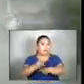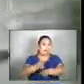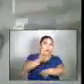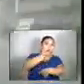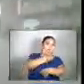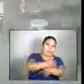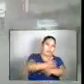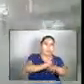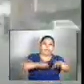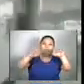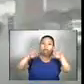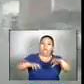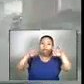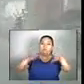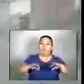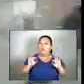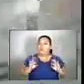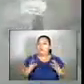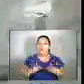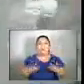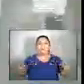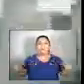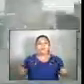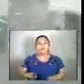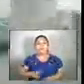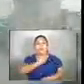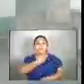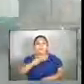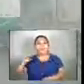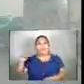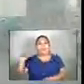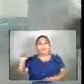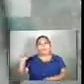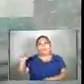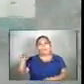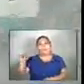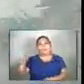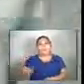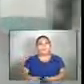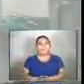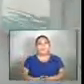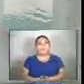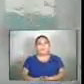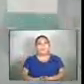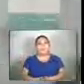de invierno pueden solventarlo. Dani Guarita, Noticiero Hechos.